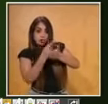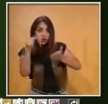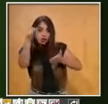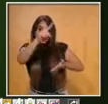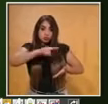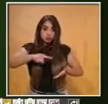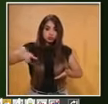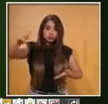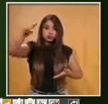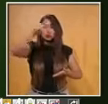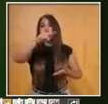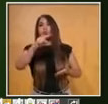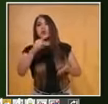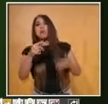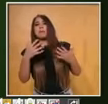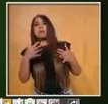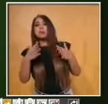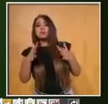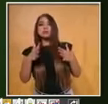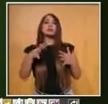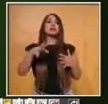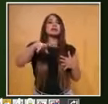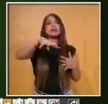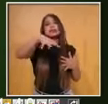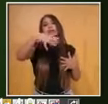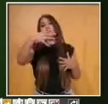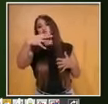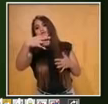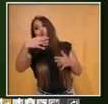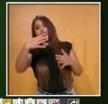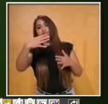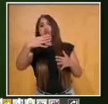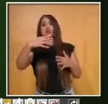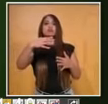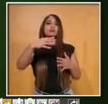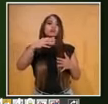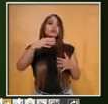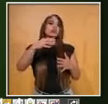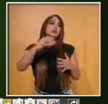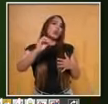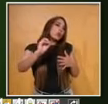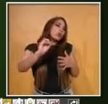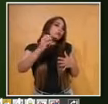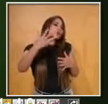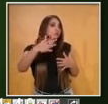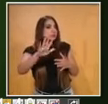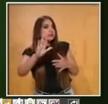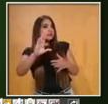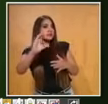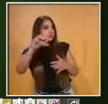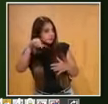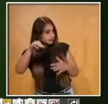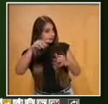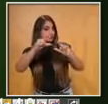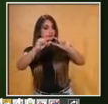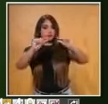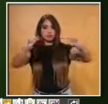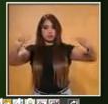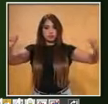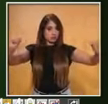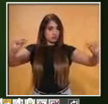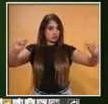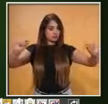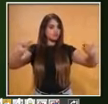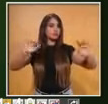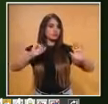de 7, 10 o 14 centímetros, dependiendo el tamaño que lo quieras. Y